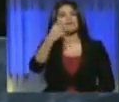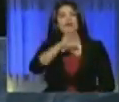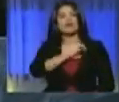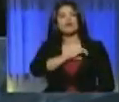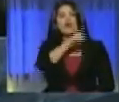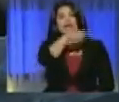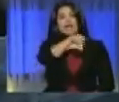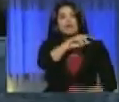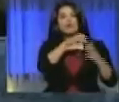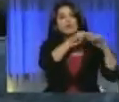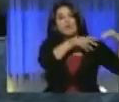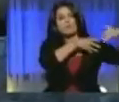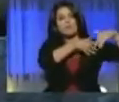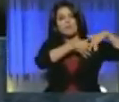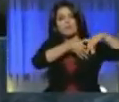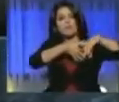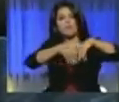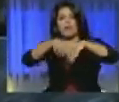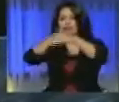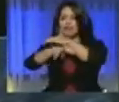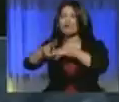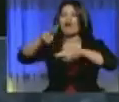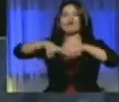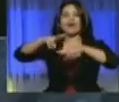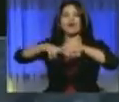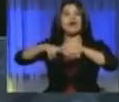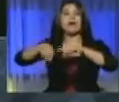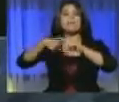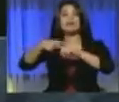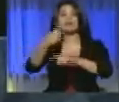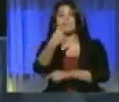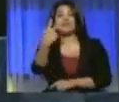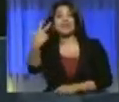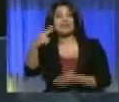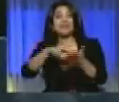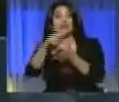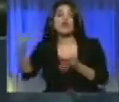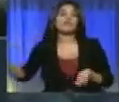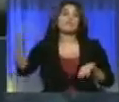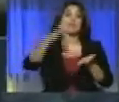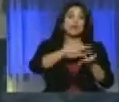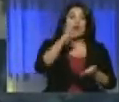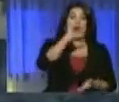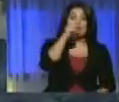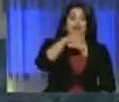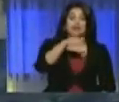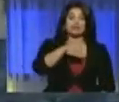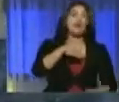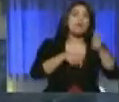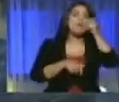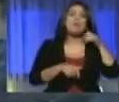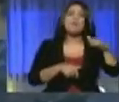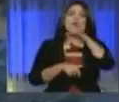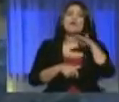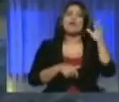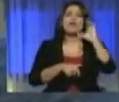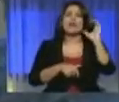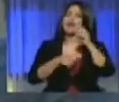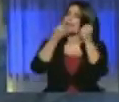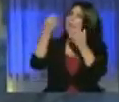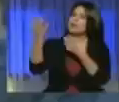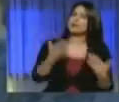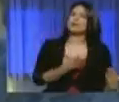triunfante, 23 de enero, su llegada triunfante a Caracas, recibido por el pueblo de Caracas La Roja